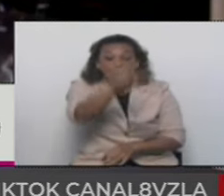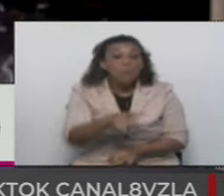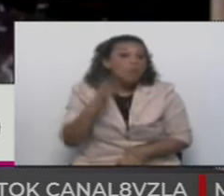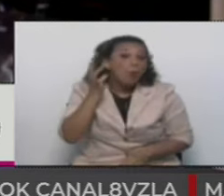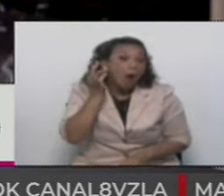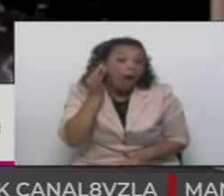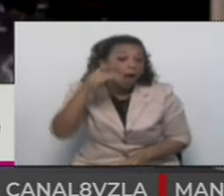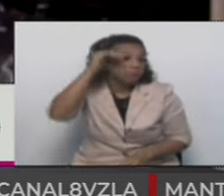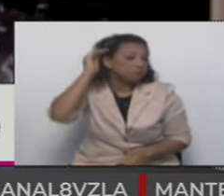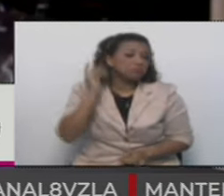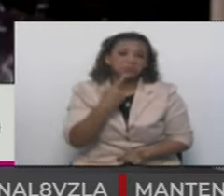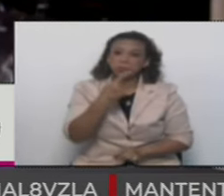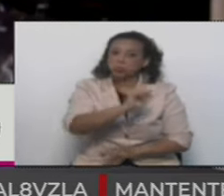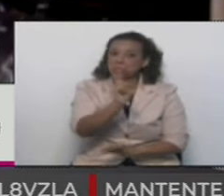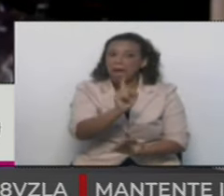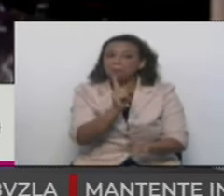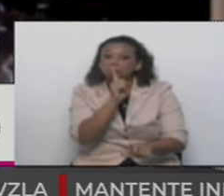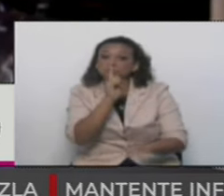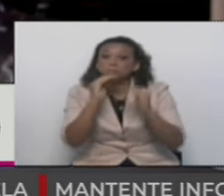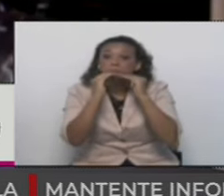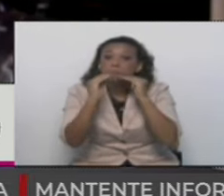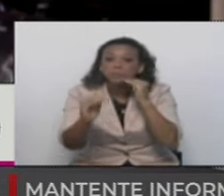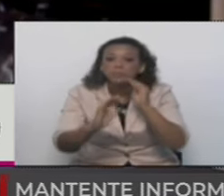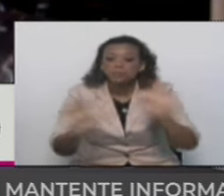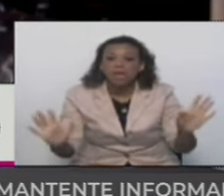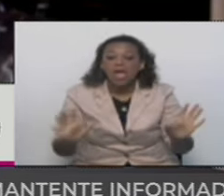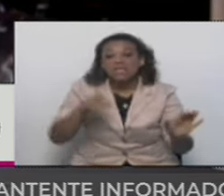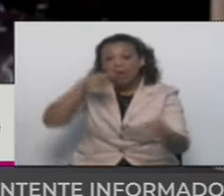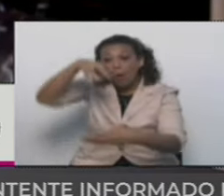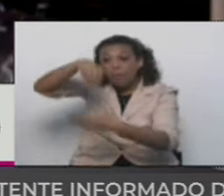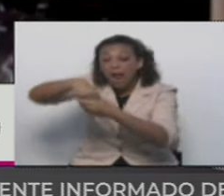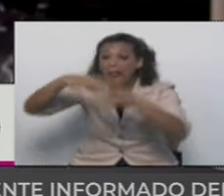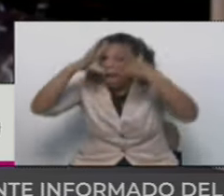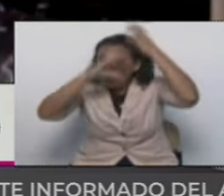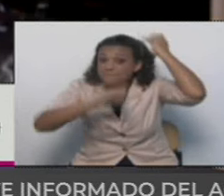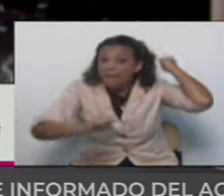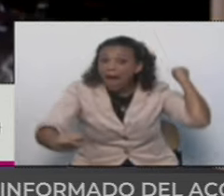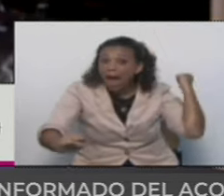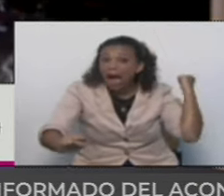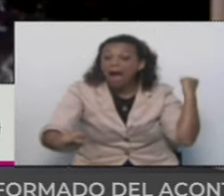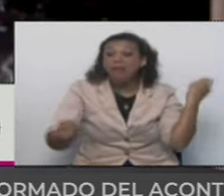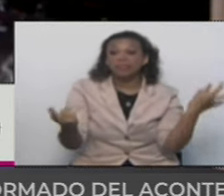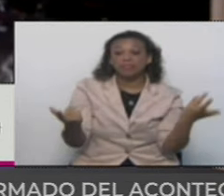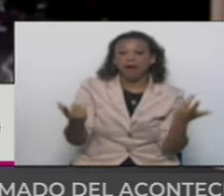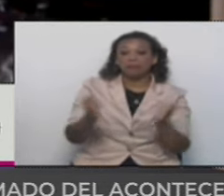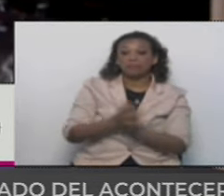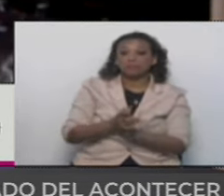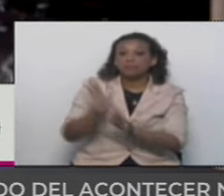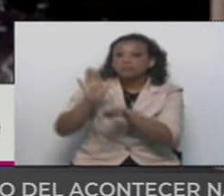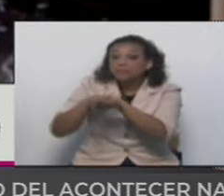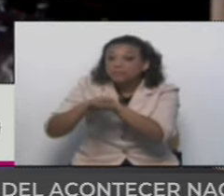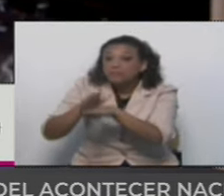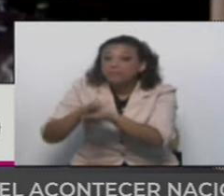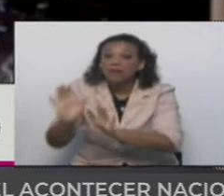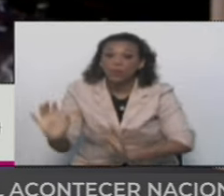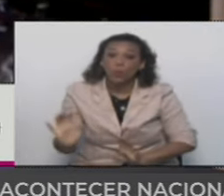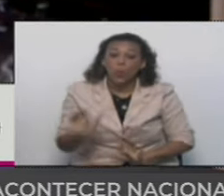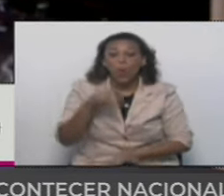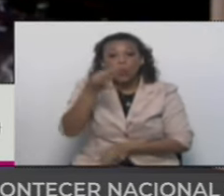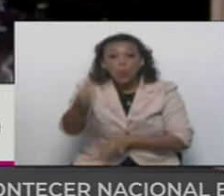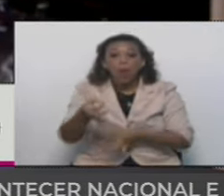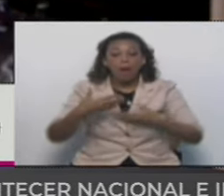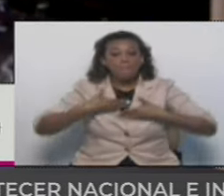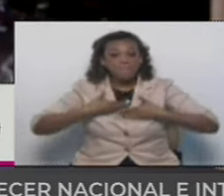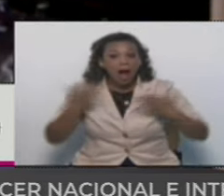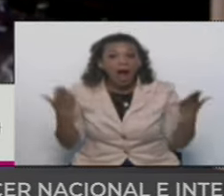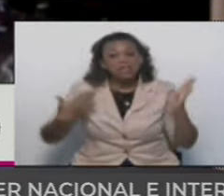viejito lo dijo. ¿Ves? Y se metió en la embajada, mandó a pedir cacao. Bueno, se le dio el beneplácito para